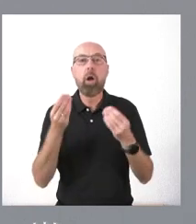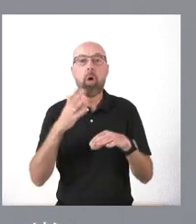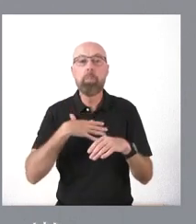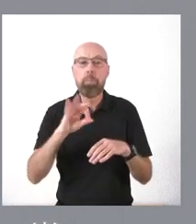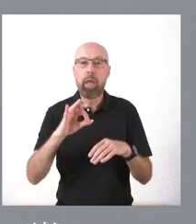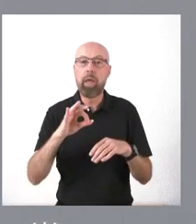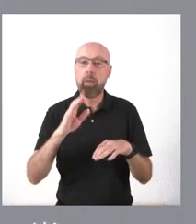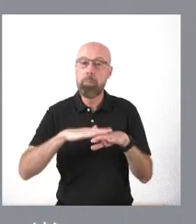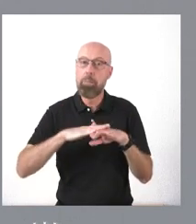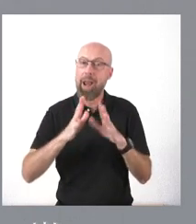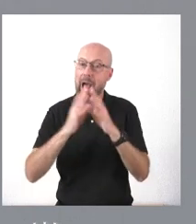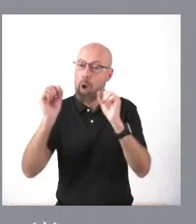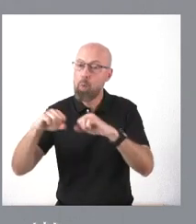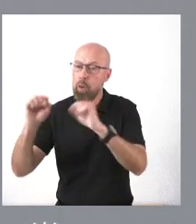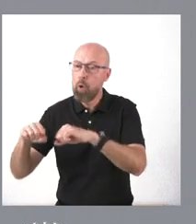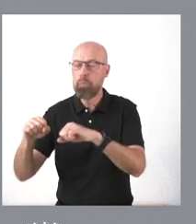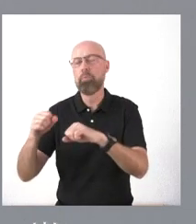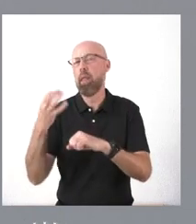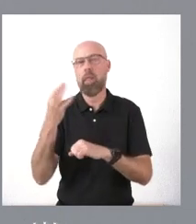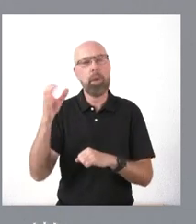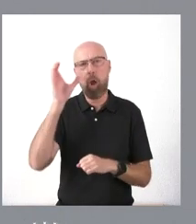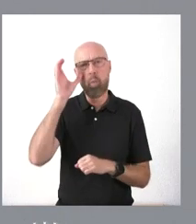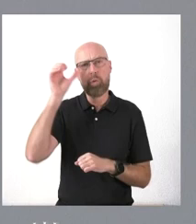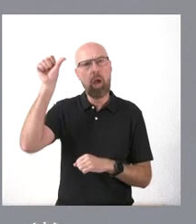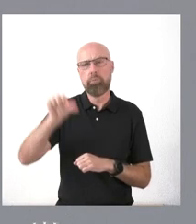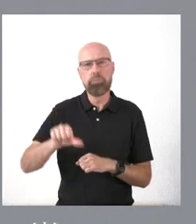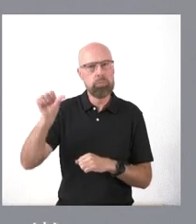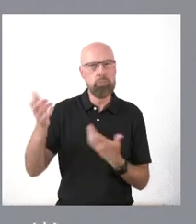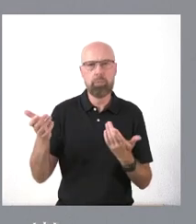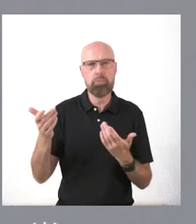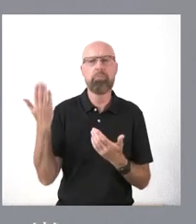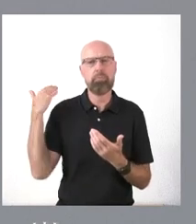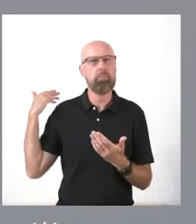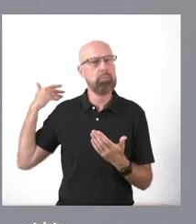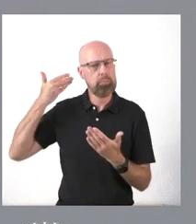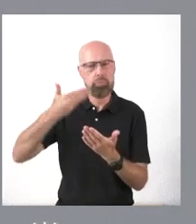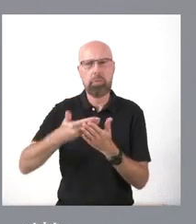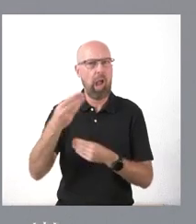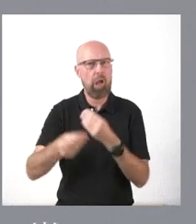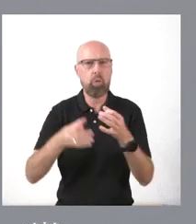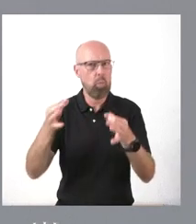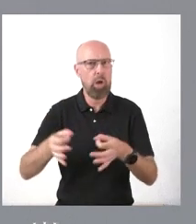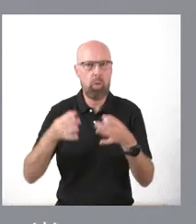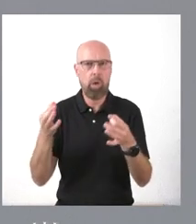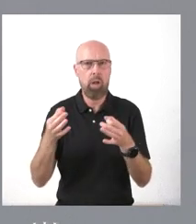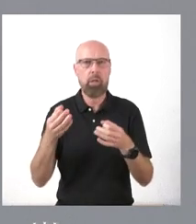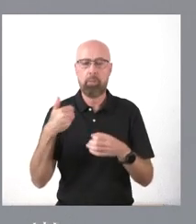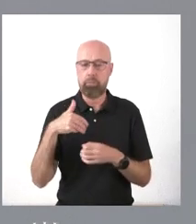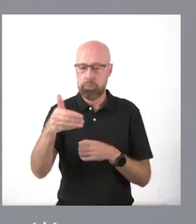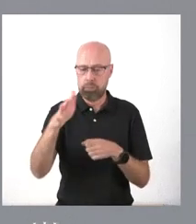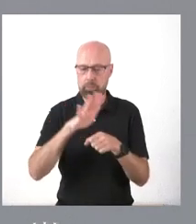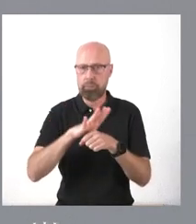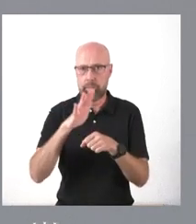es escucharle seguir avanzando lo hemos hecho en el pasado lo queremos seguir haciendo ahora tener este consejo regional Agrario el próximo martes